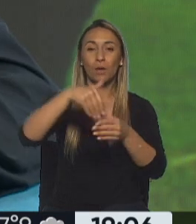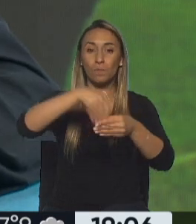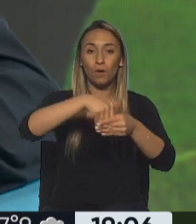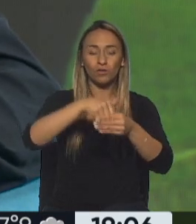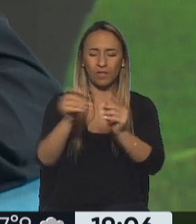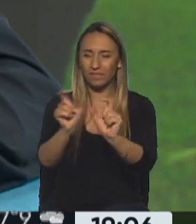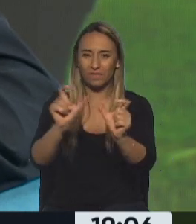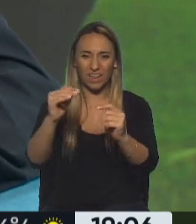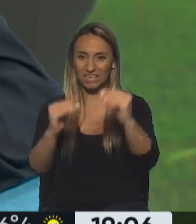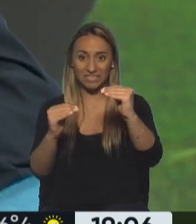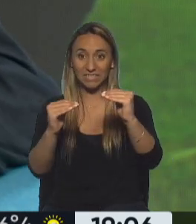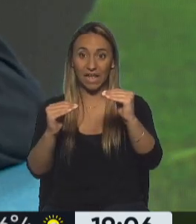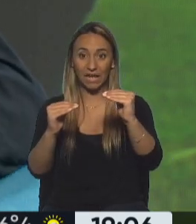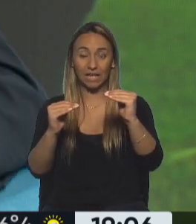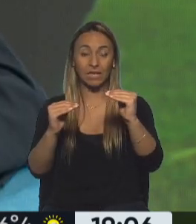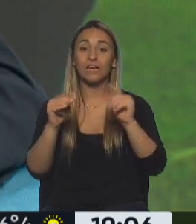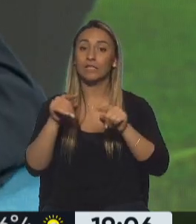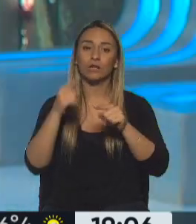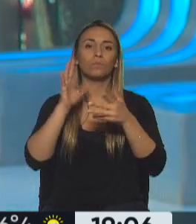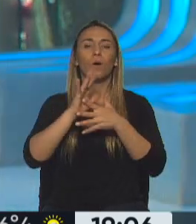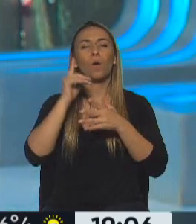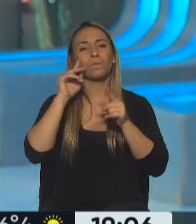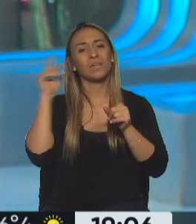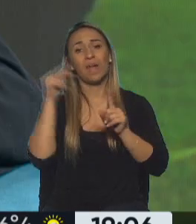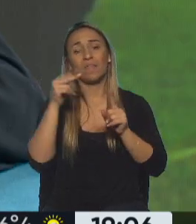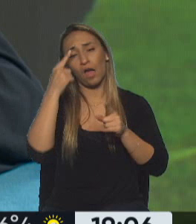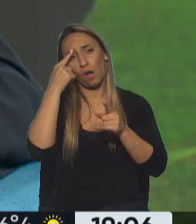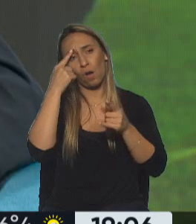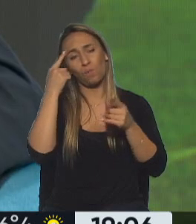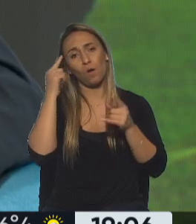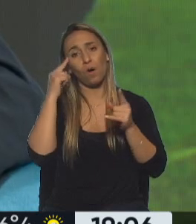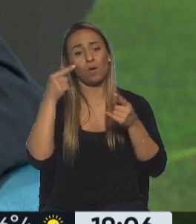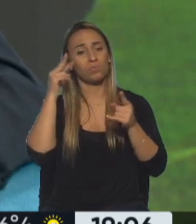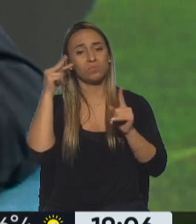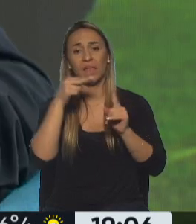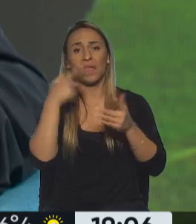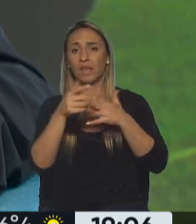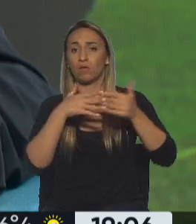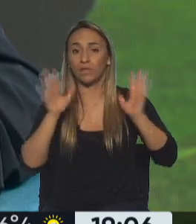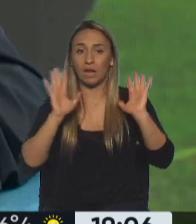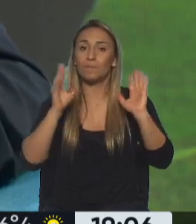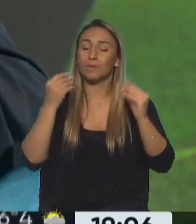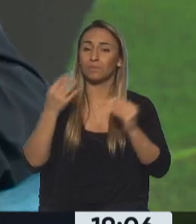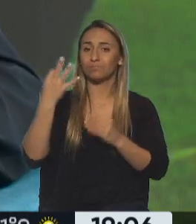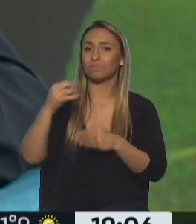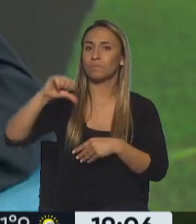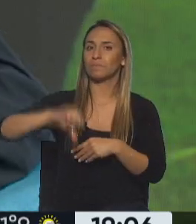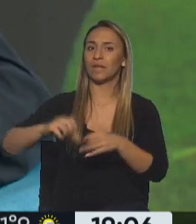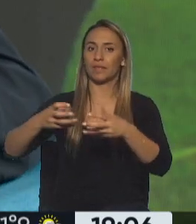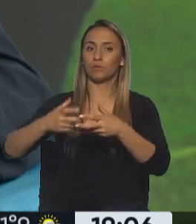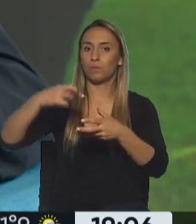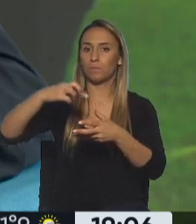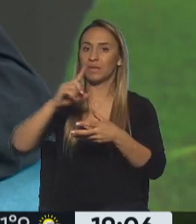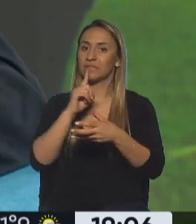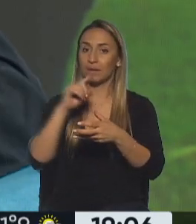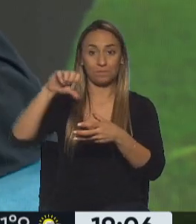puntos porcentuales. Eso desde el objetivo. Desde lo objetivo, claro. Ahora, ¿por qué la aseveración de que el que pierde es el PT? Bueno, en principio porque